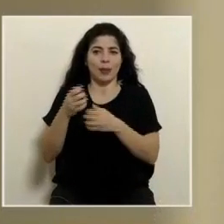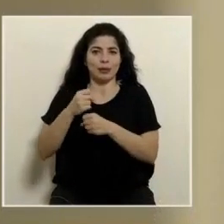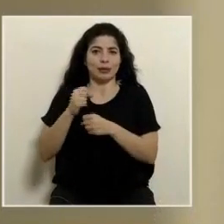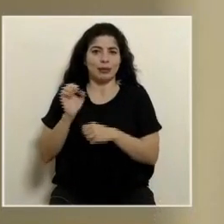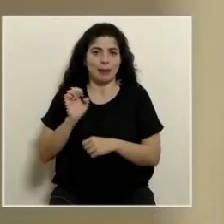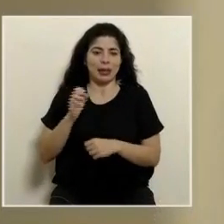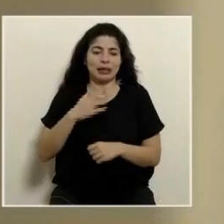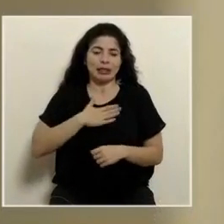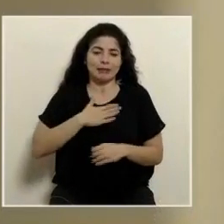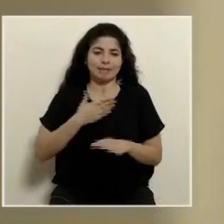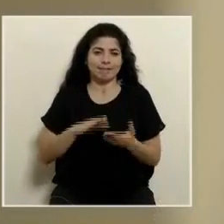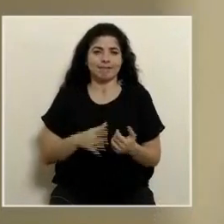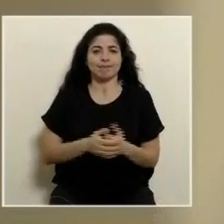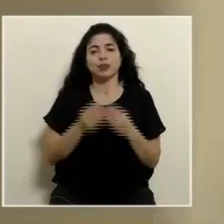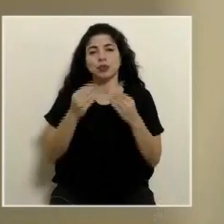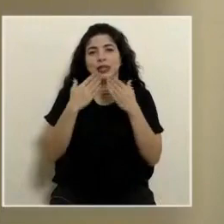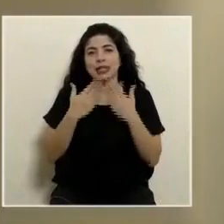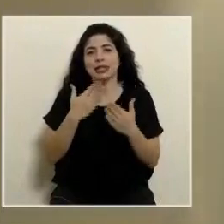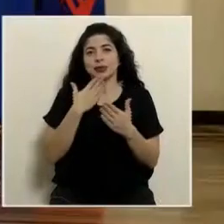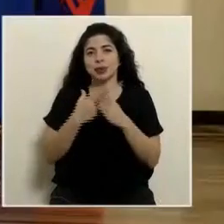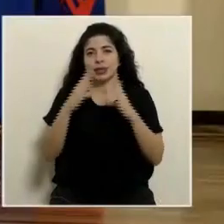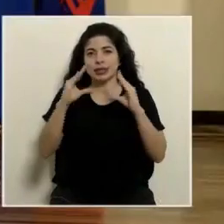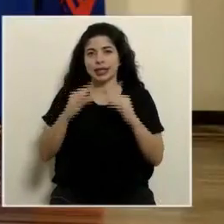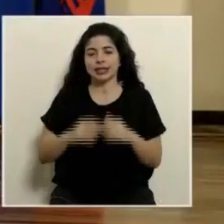buenas tardes.